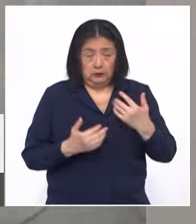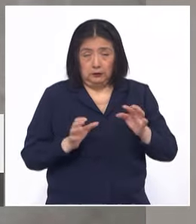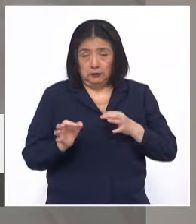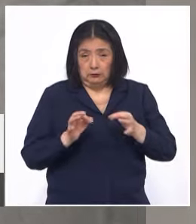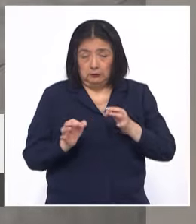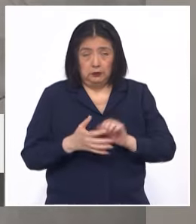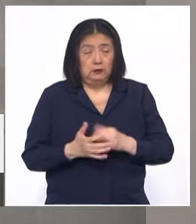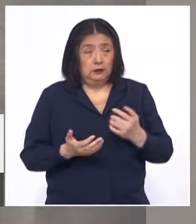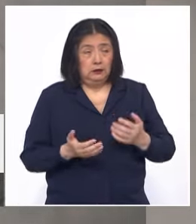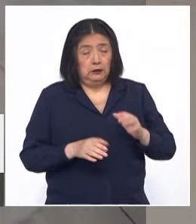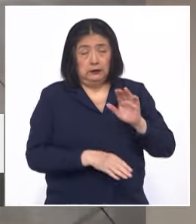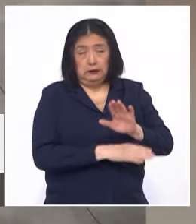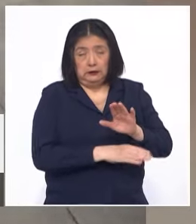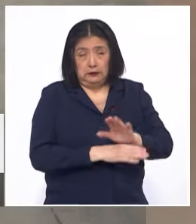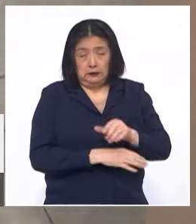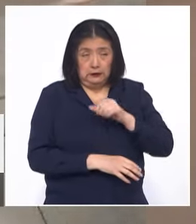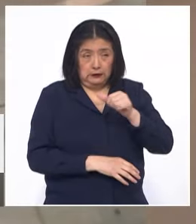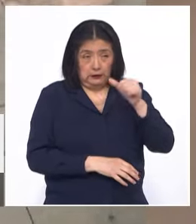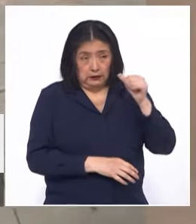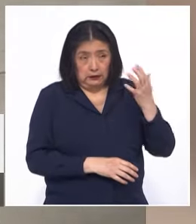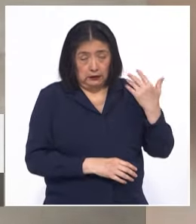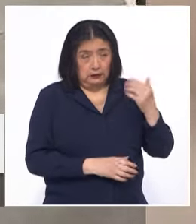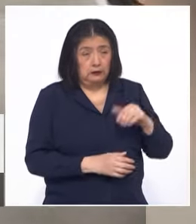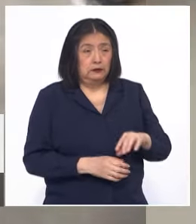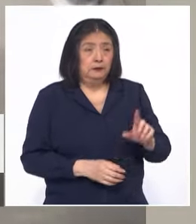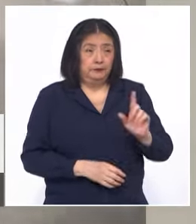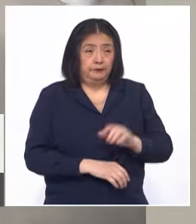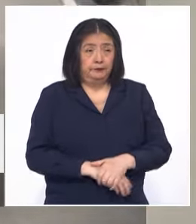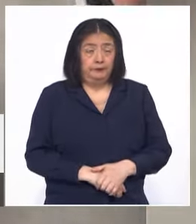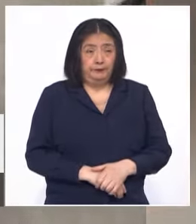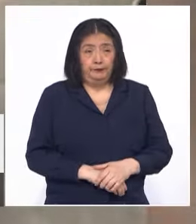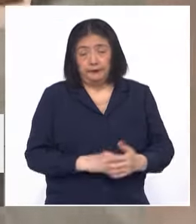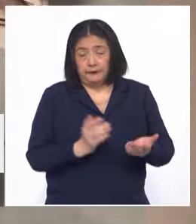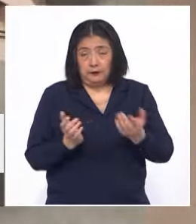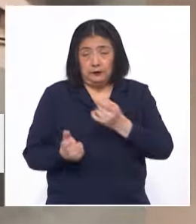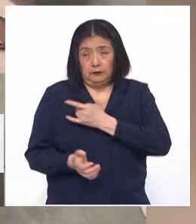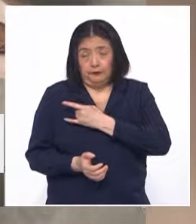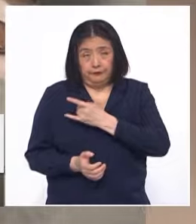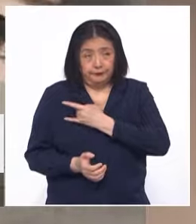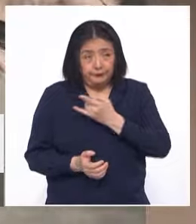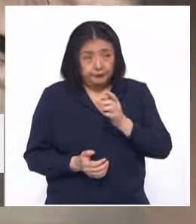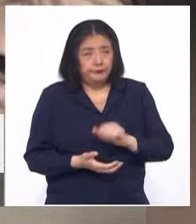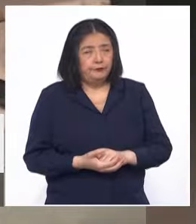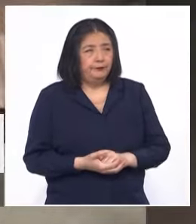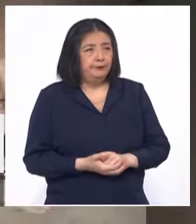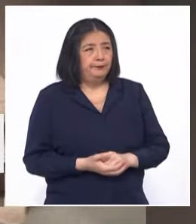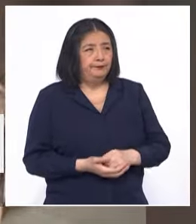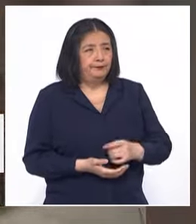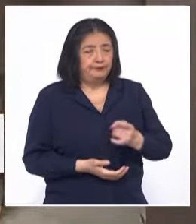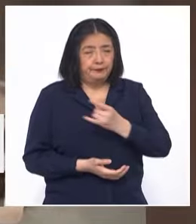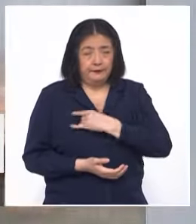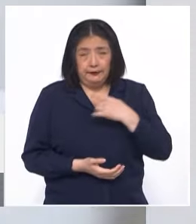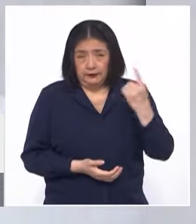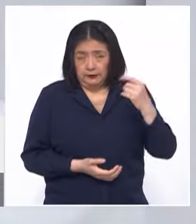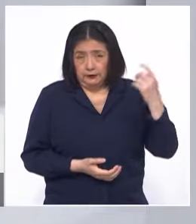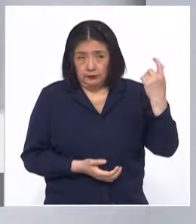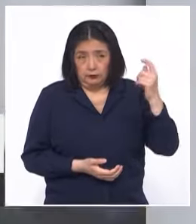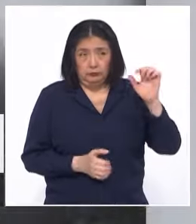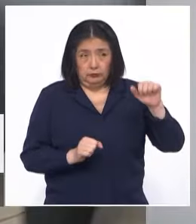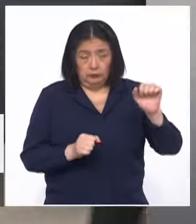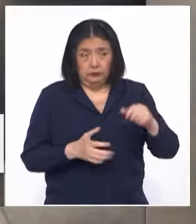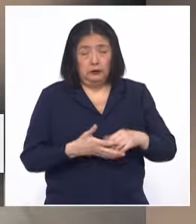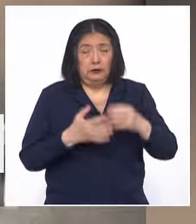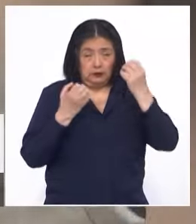Maritere en horas de la tarde del día de ayer lunes la casa de estudios la universidad eh Universidad Nacional de truquillo se ha